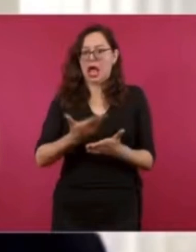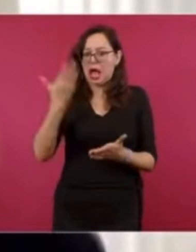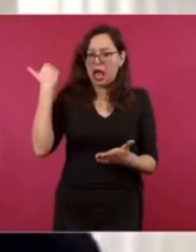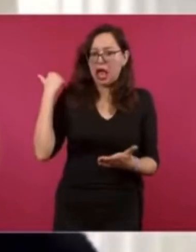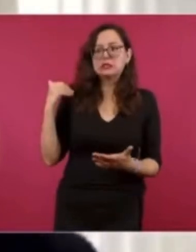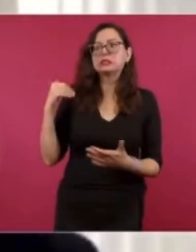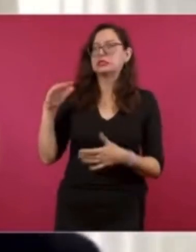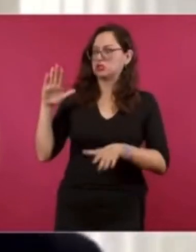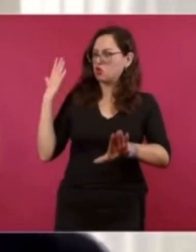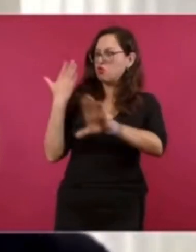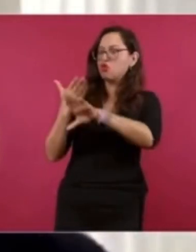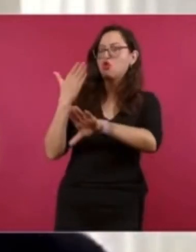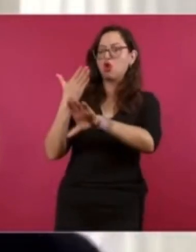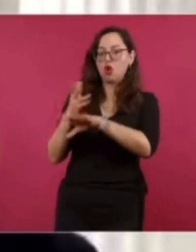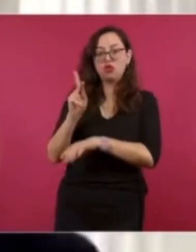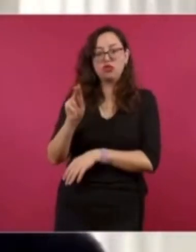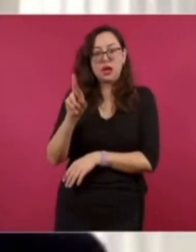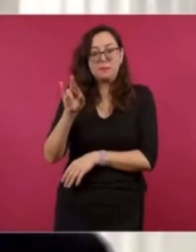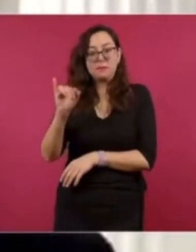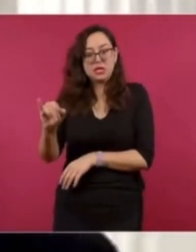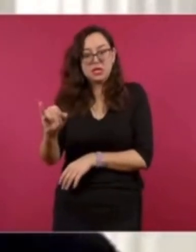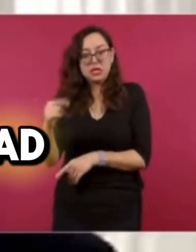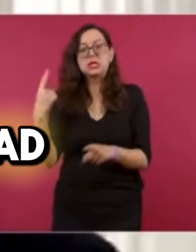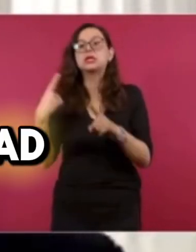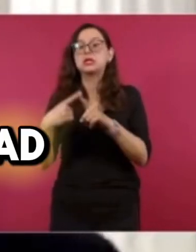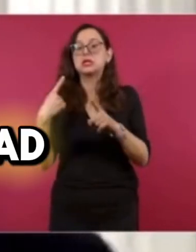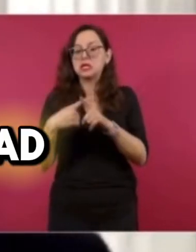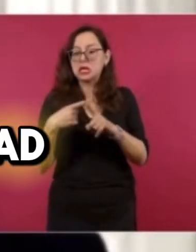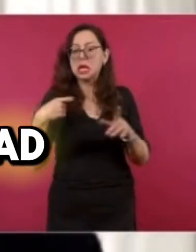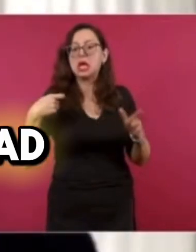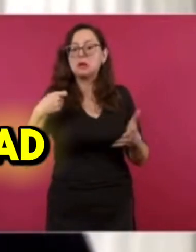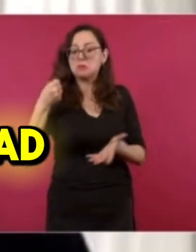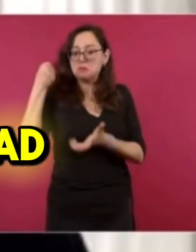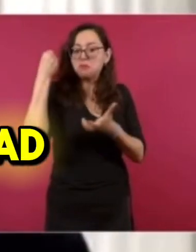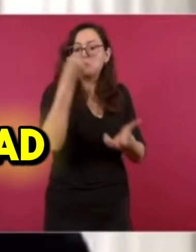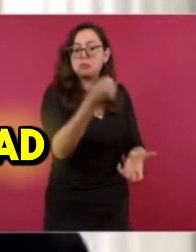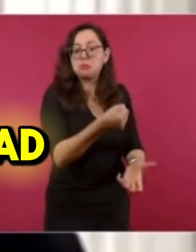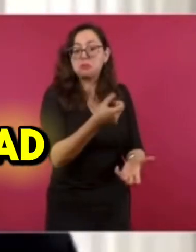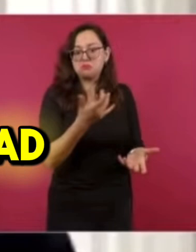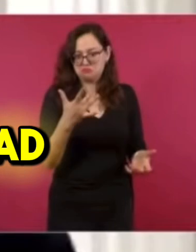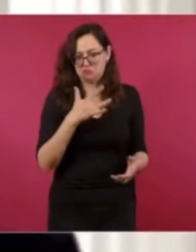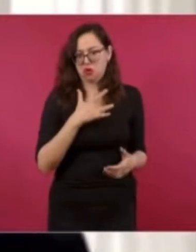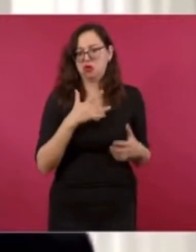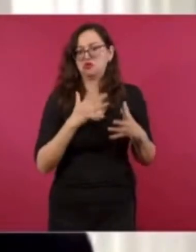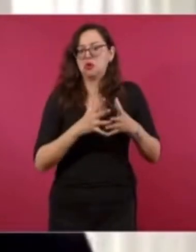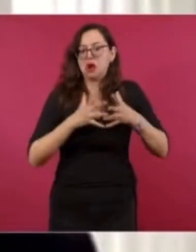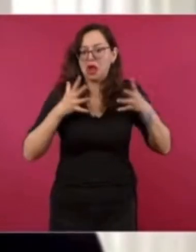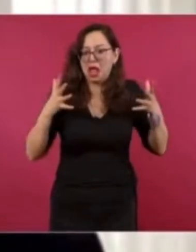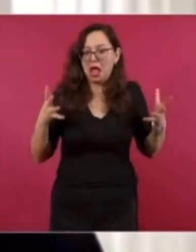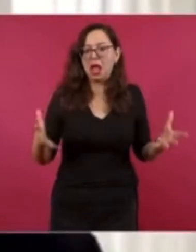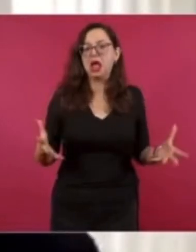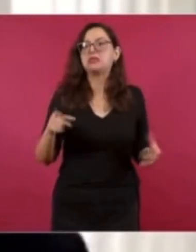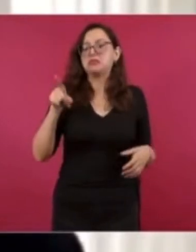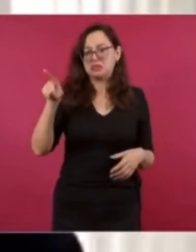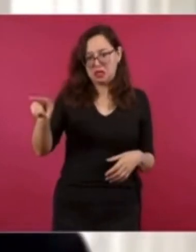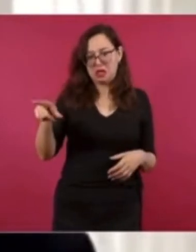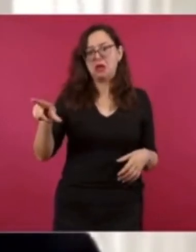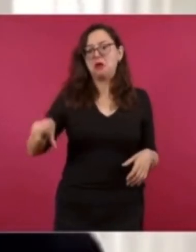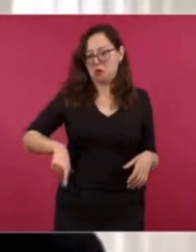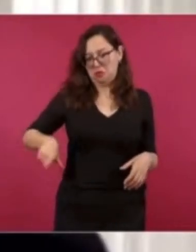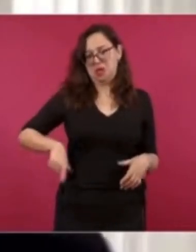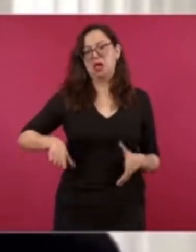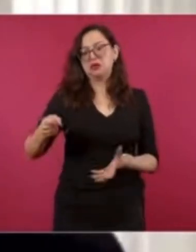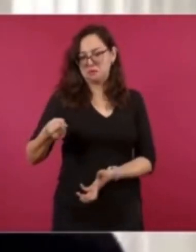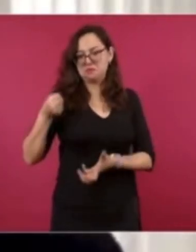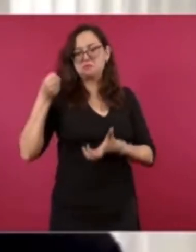PRI, eran financiadas con bastante generosidad por fondos